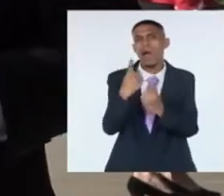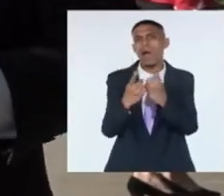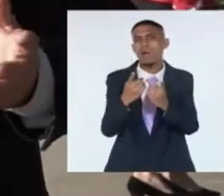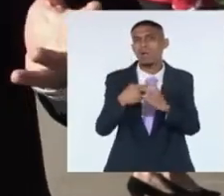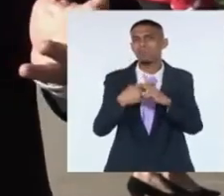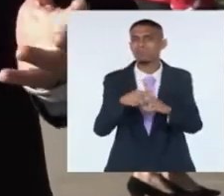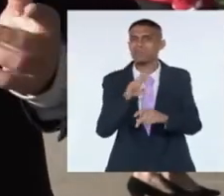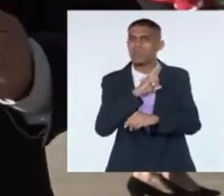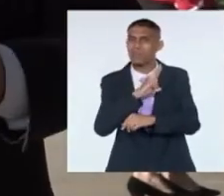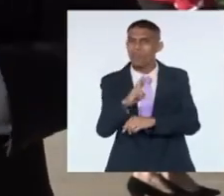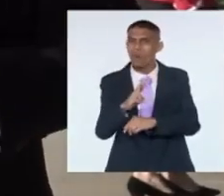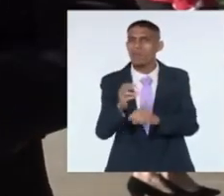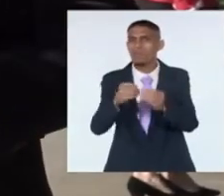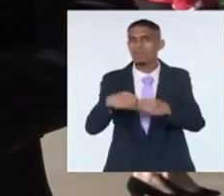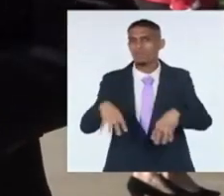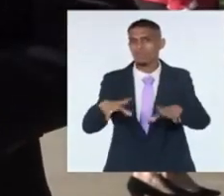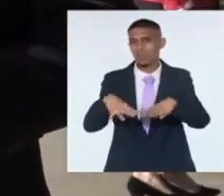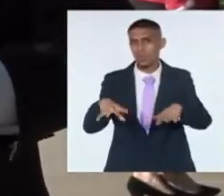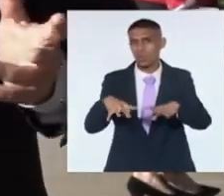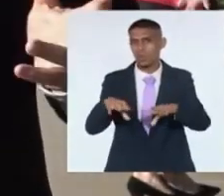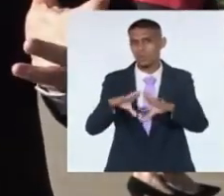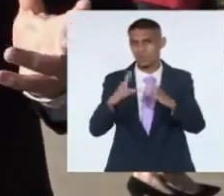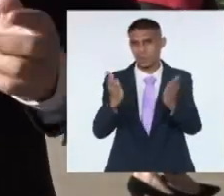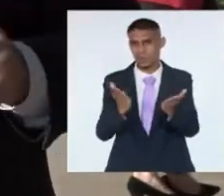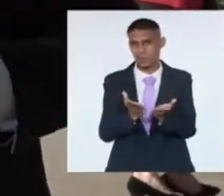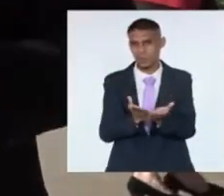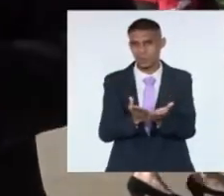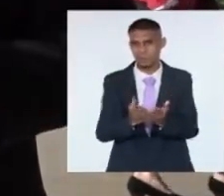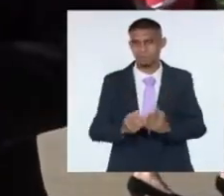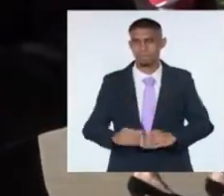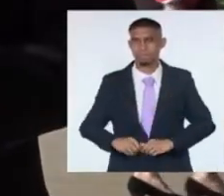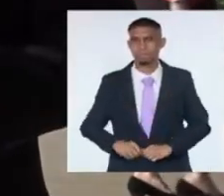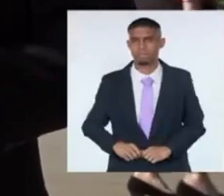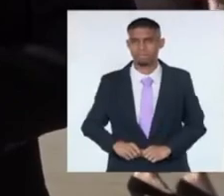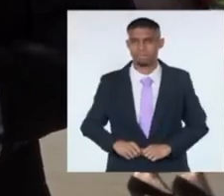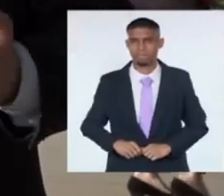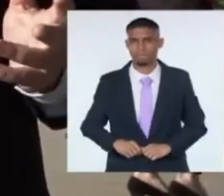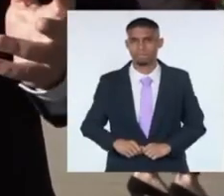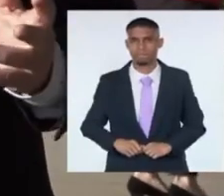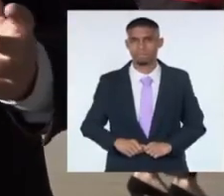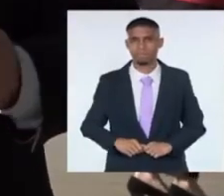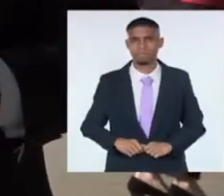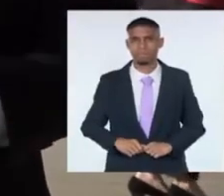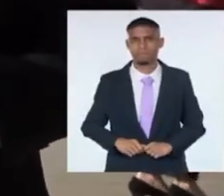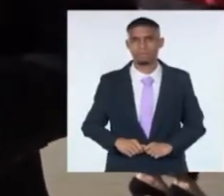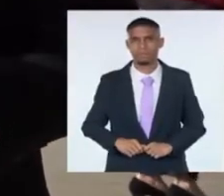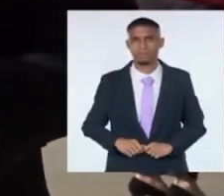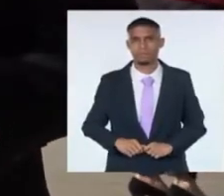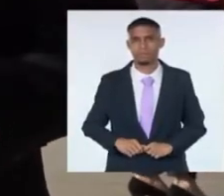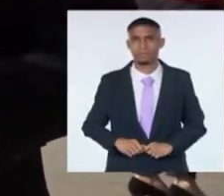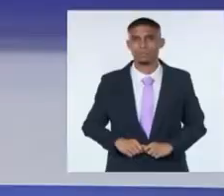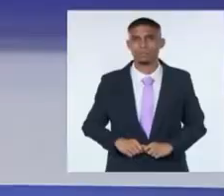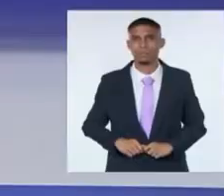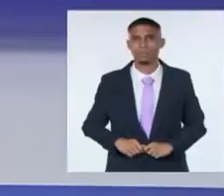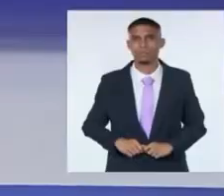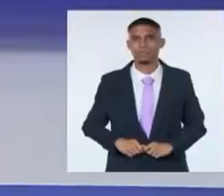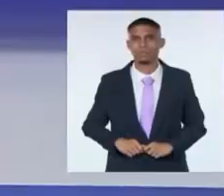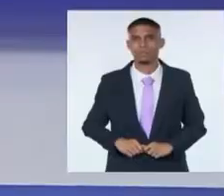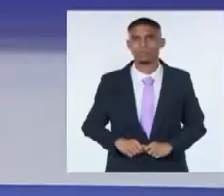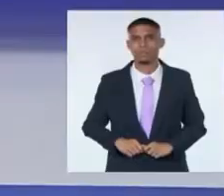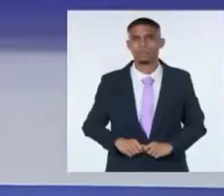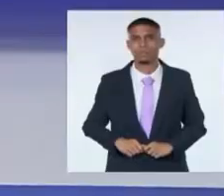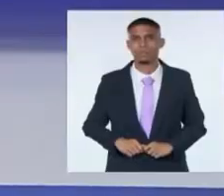y crecientes problemas de la humanidad desde Nueva York Wilmer Rodríguez Fernández canal cubano de noticias